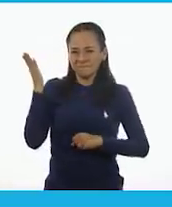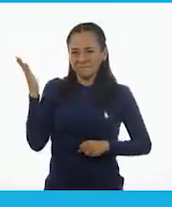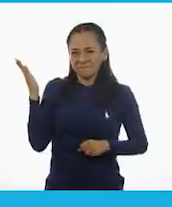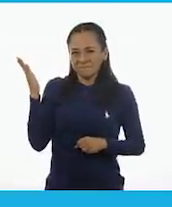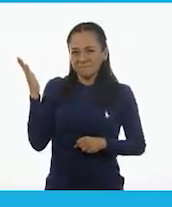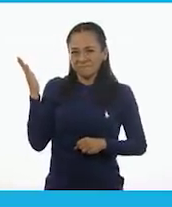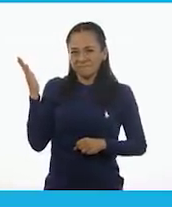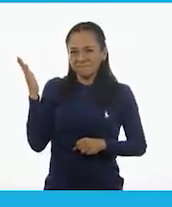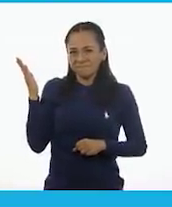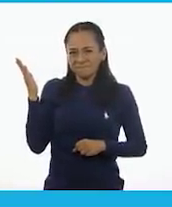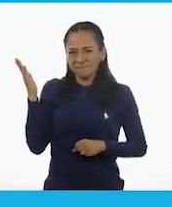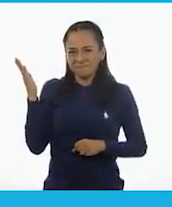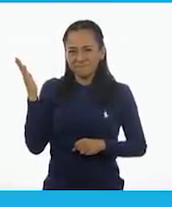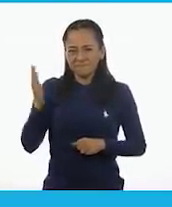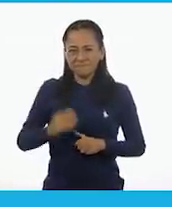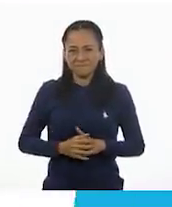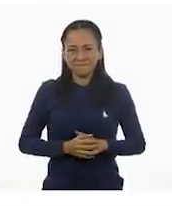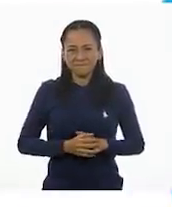conaliteg.cep.gov.mx.